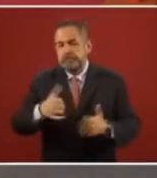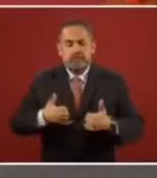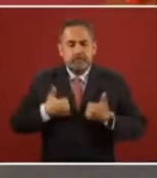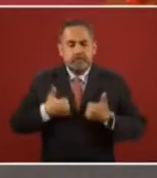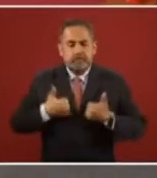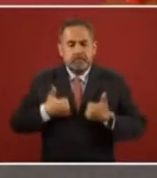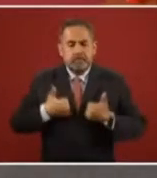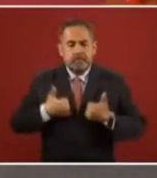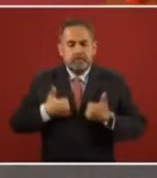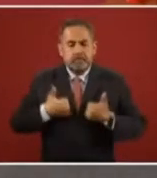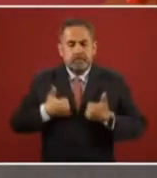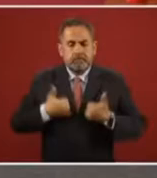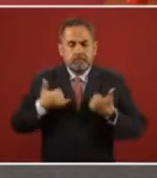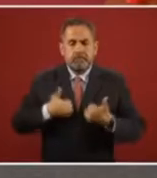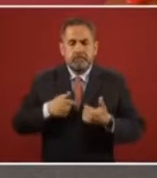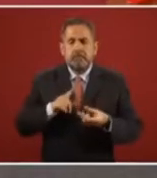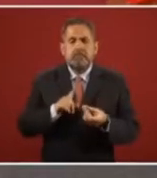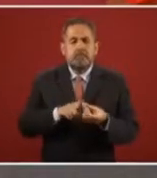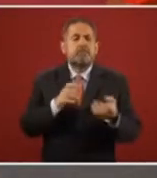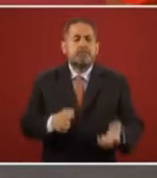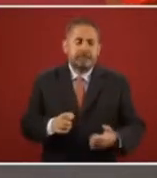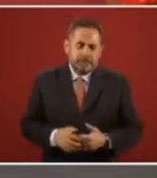en orden